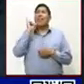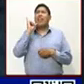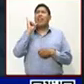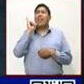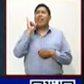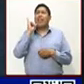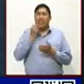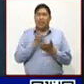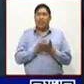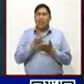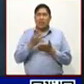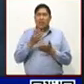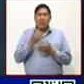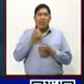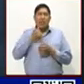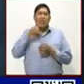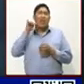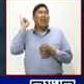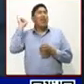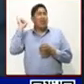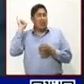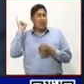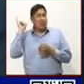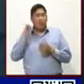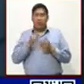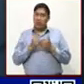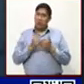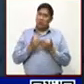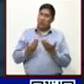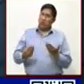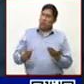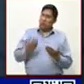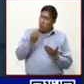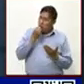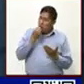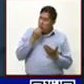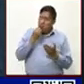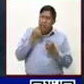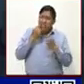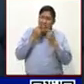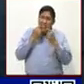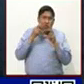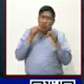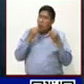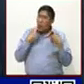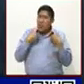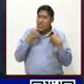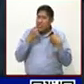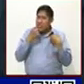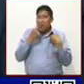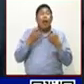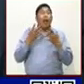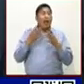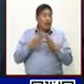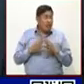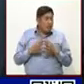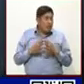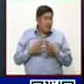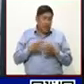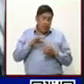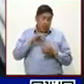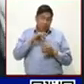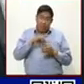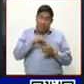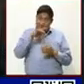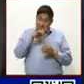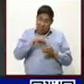Ayer está comprando. Esto también antes casi todo sería ¿cómo, también. ¿Cómo puedes comer sin dientes, abuelita? Para tíecito